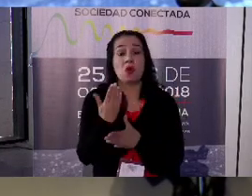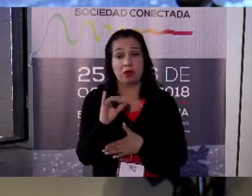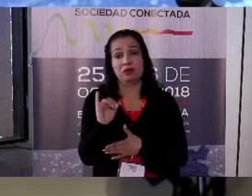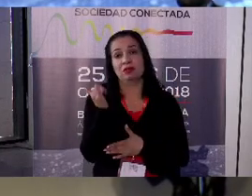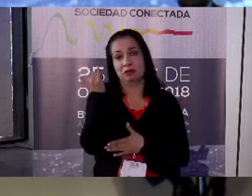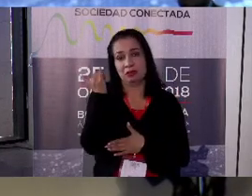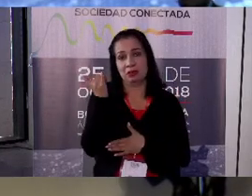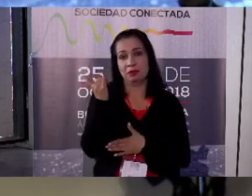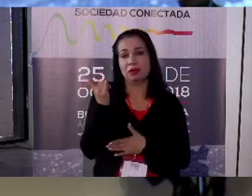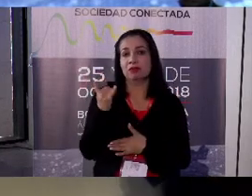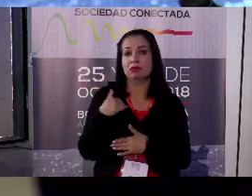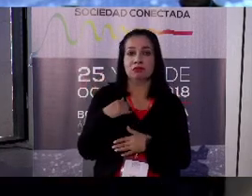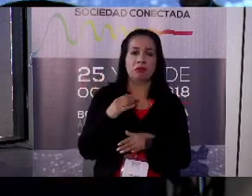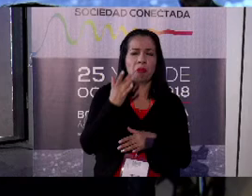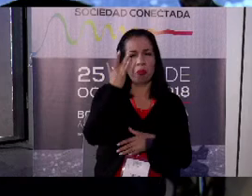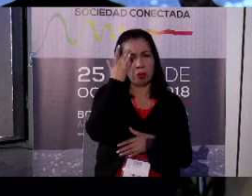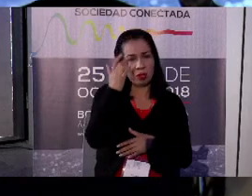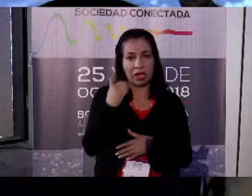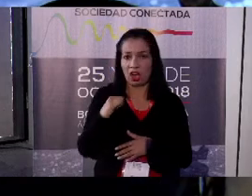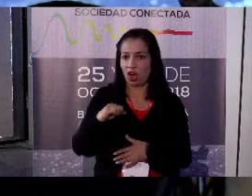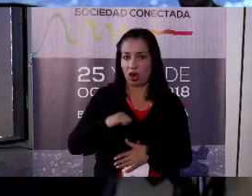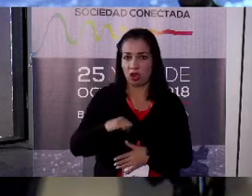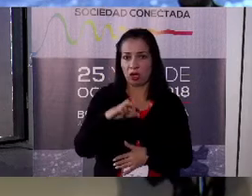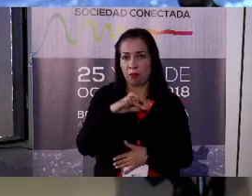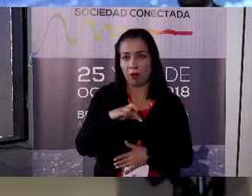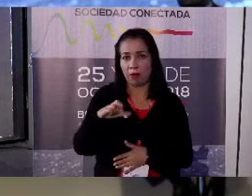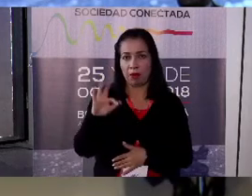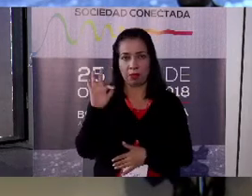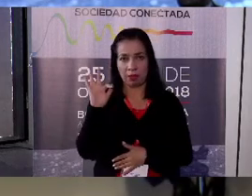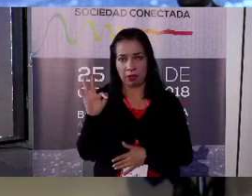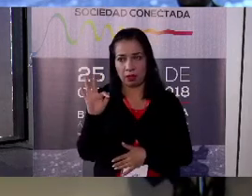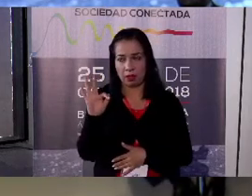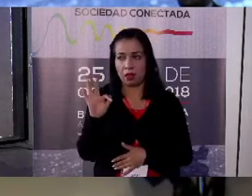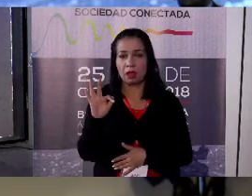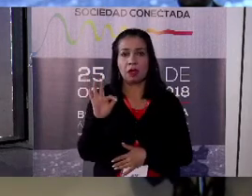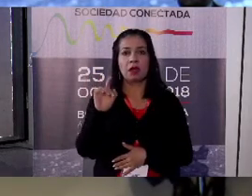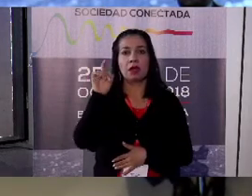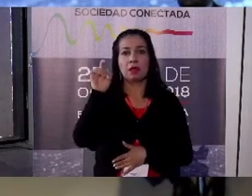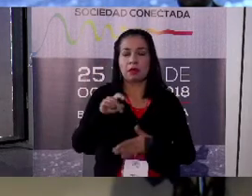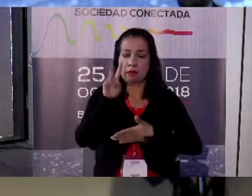no tengo ppt tengo que lear todo